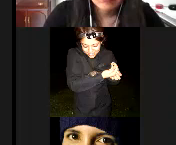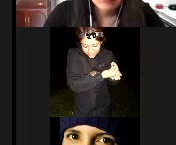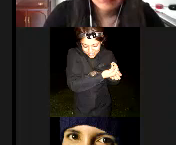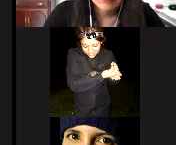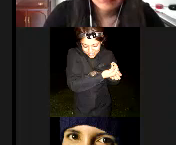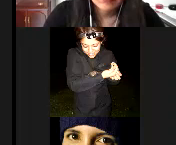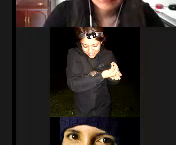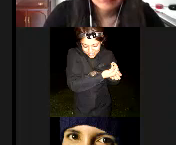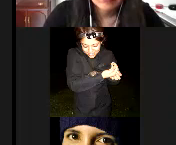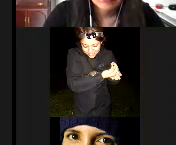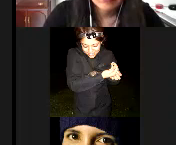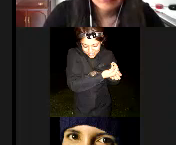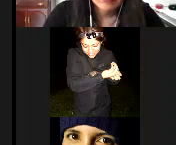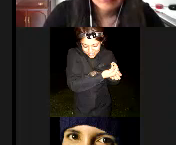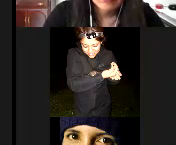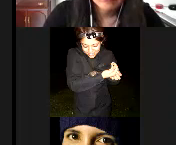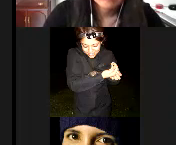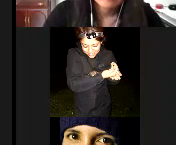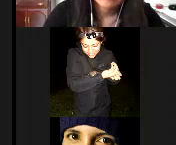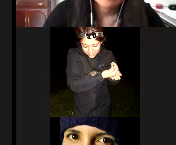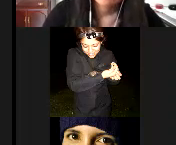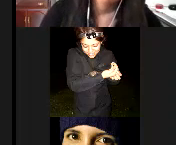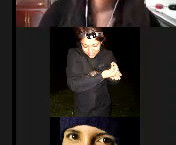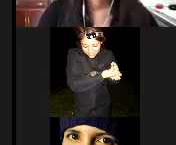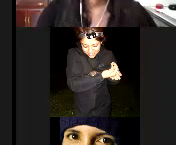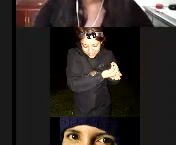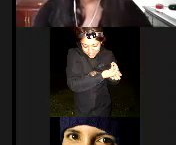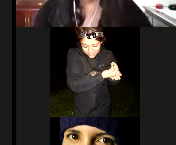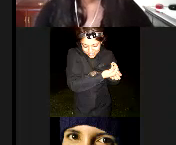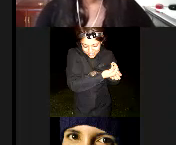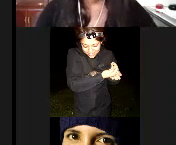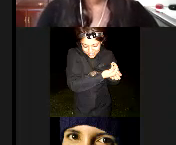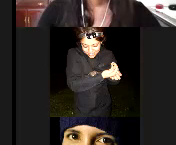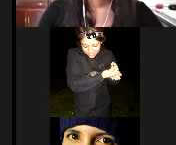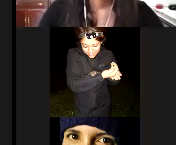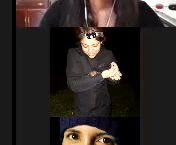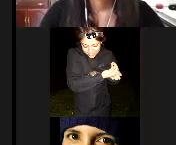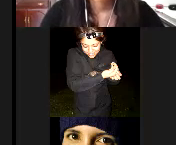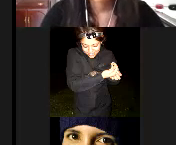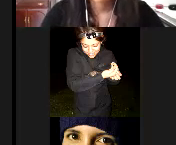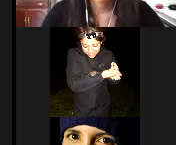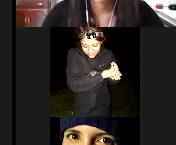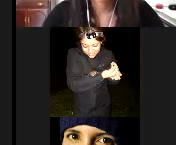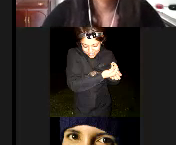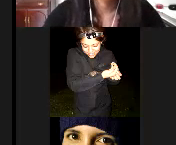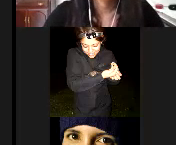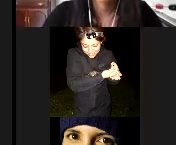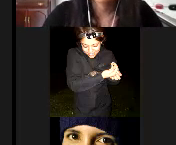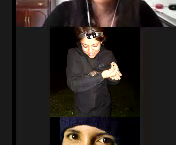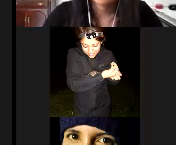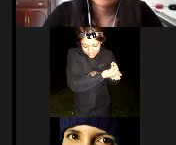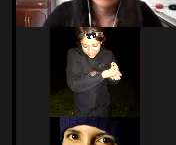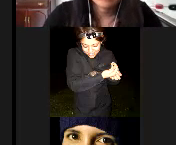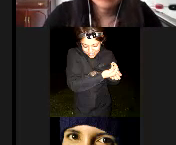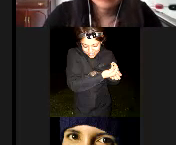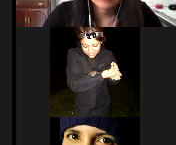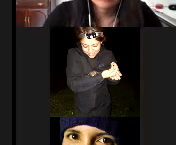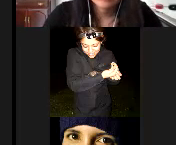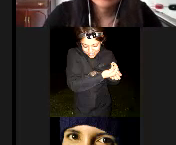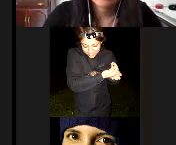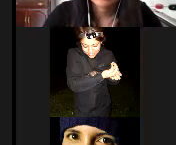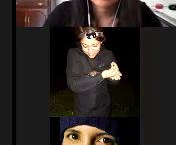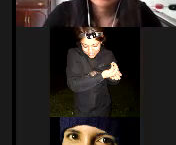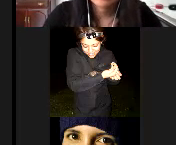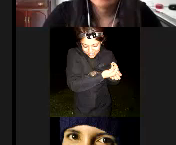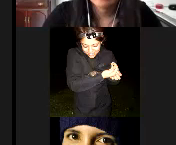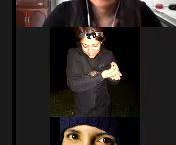técnico para poder hacer gestión integrada, más que después ver cómo uno apaga el fuego, porque eso es muy difícil. Entonces, para el caso de la ciudad